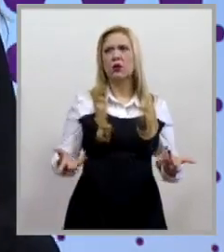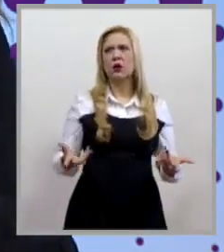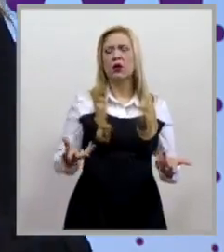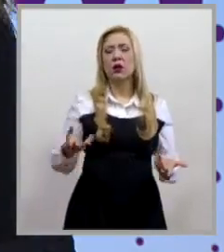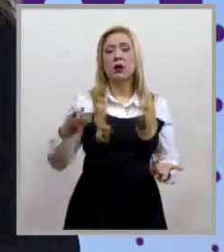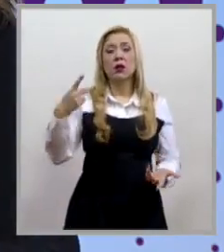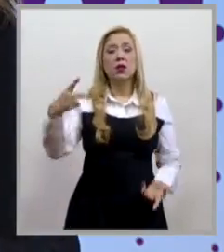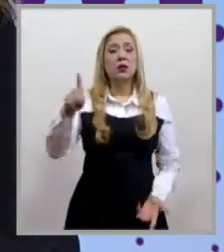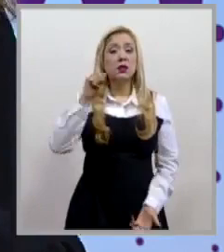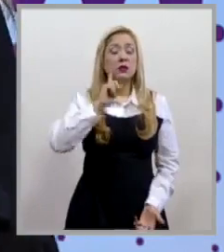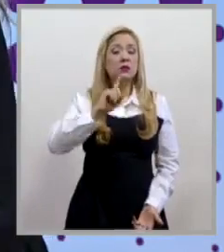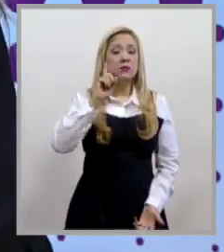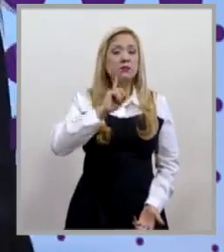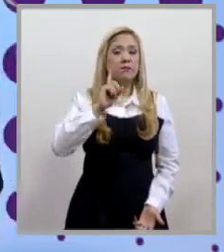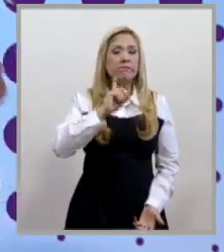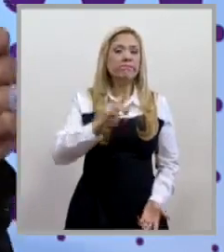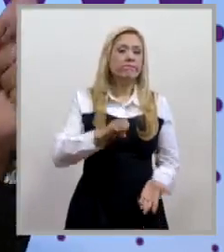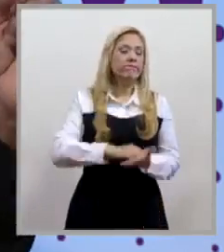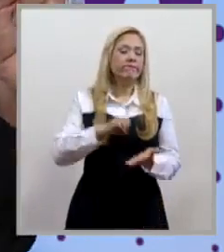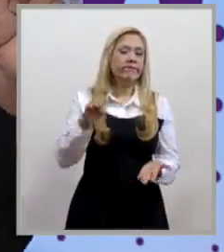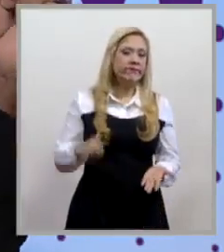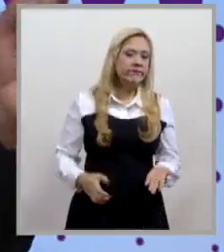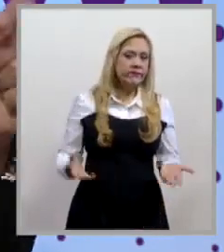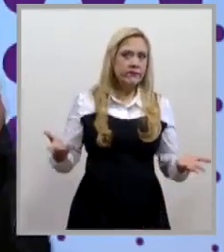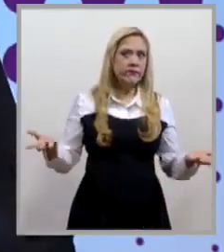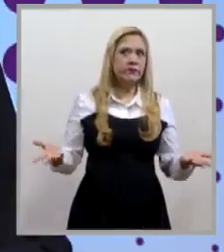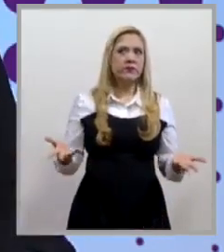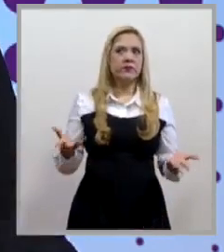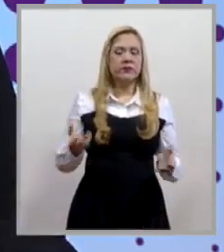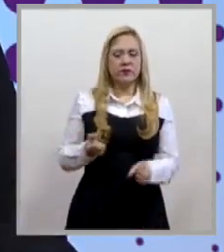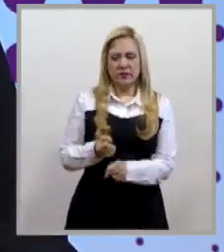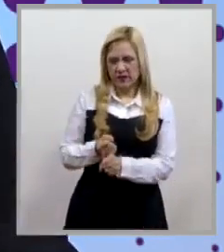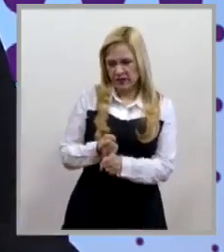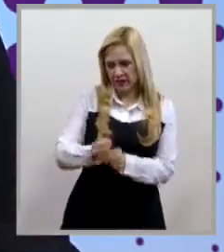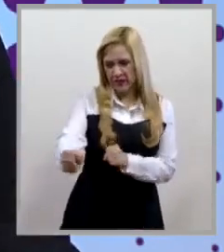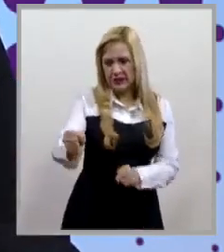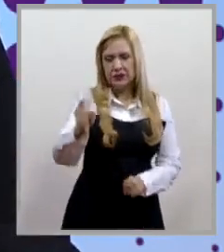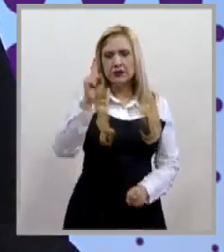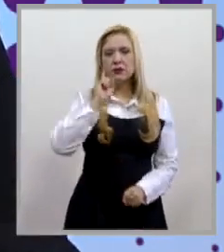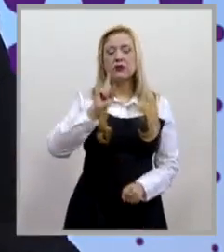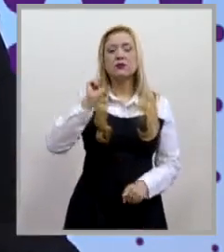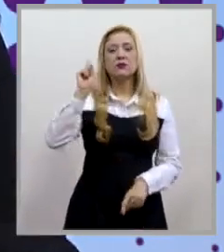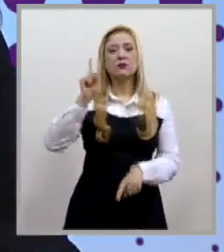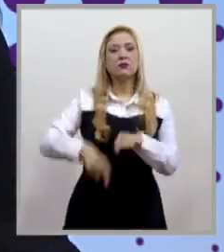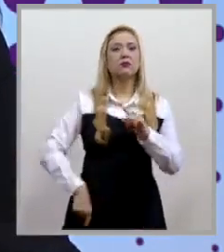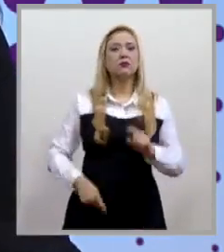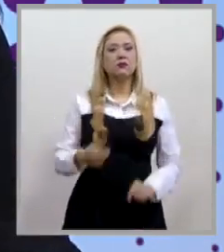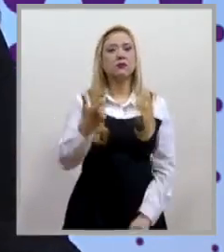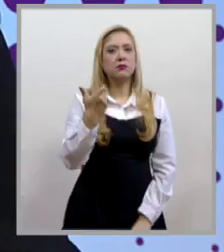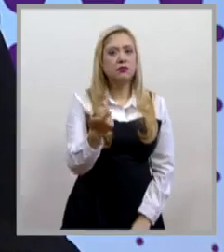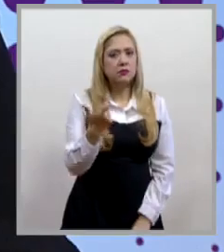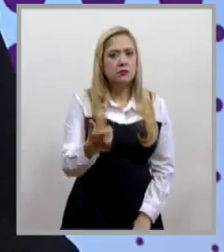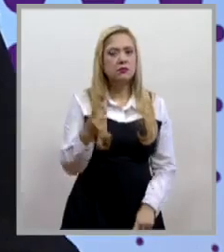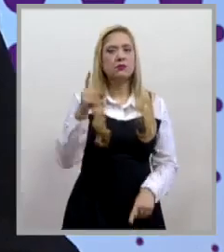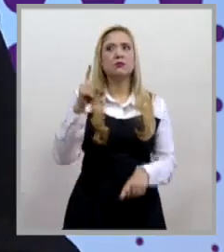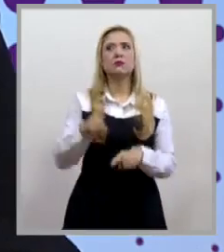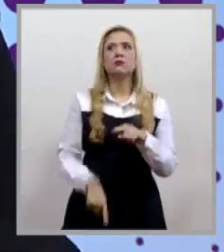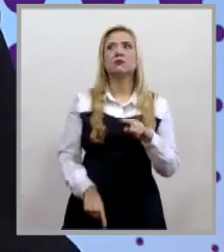propiedad de la mujer, en este caso por tratarse de violencia contra la mujer, y también daño en la